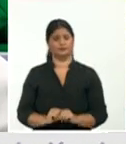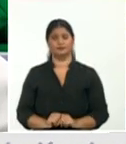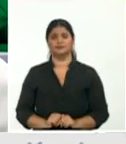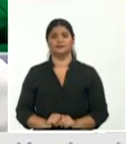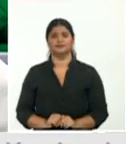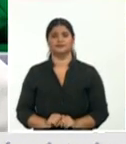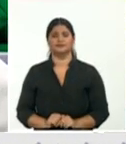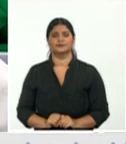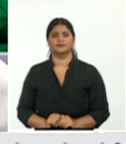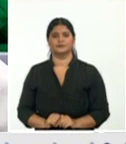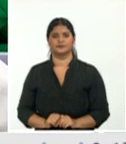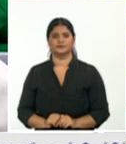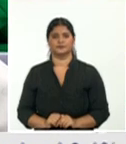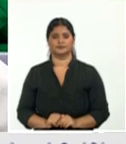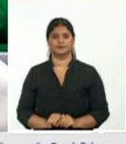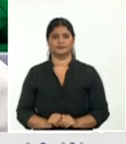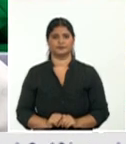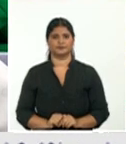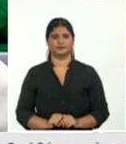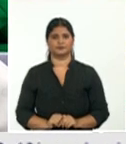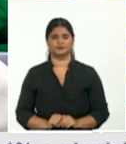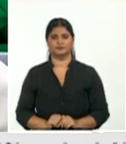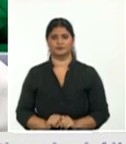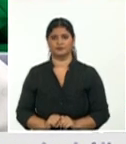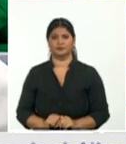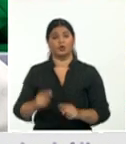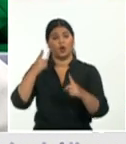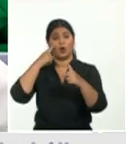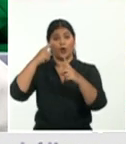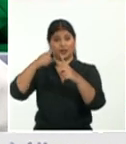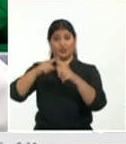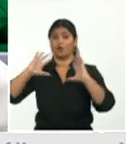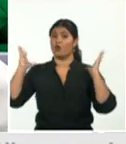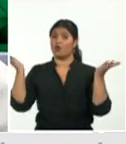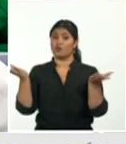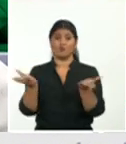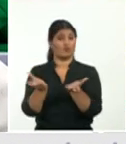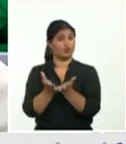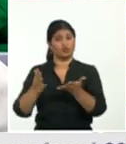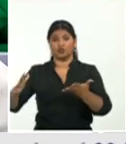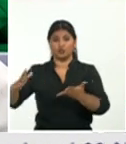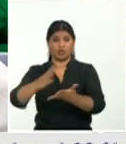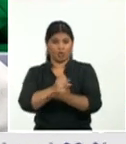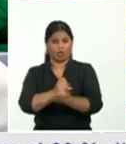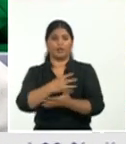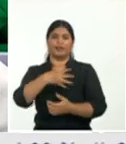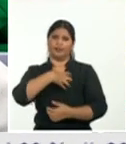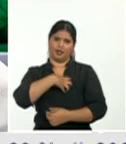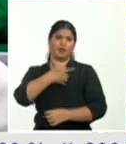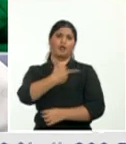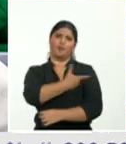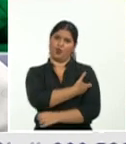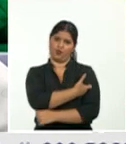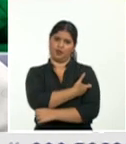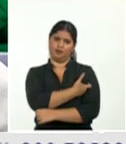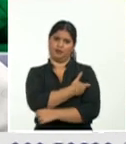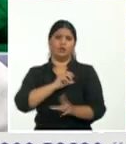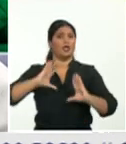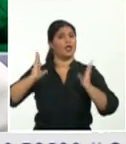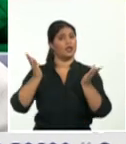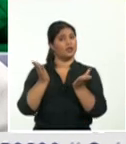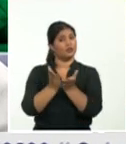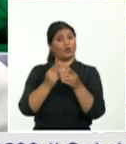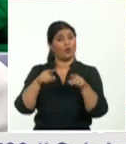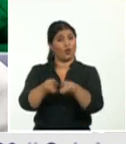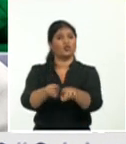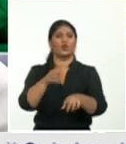países pobres, de forma tal que de conjunto podamos salir de esta situación. Pero realmente una